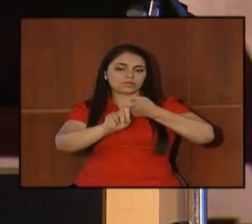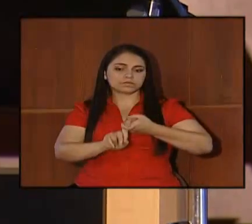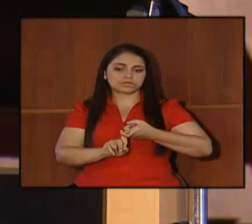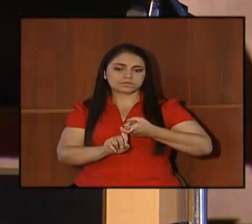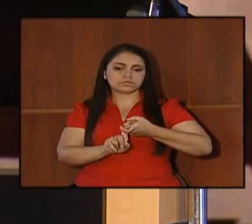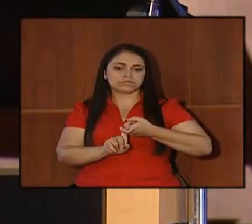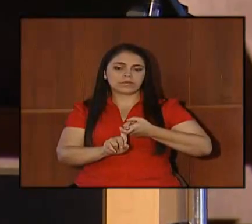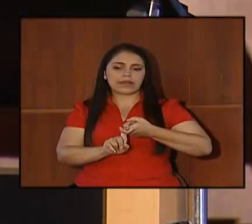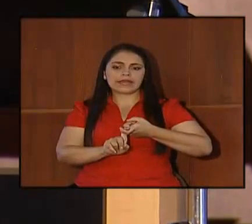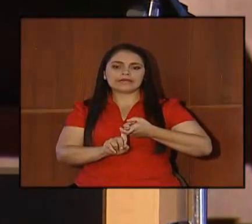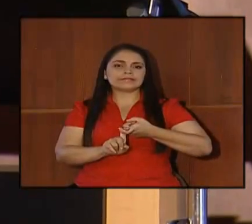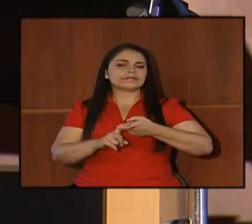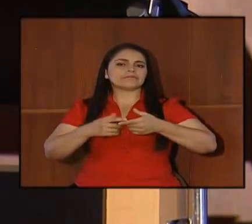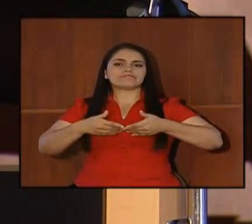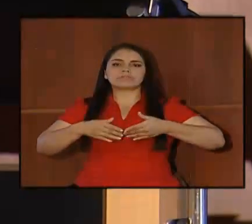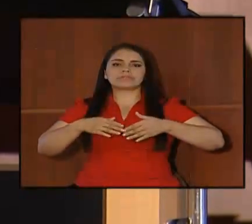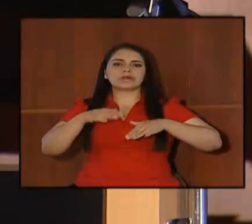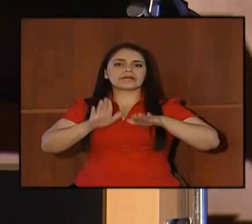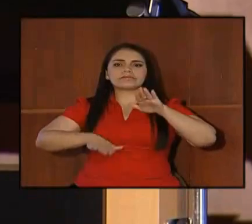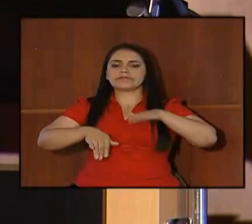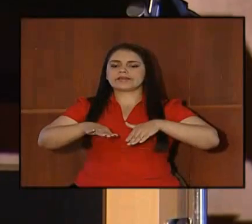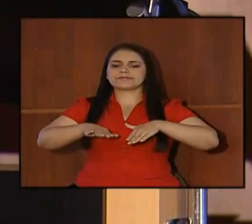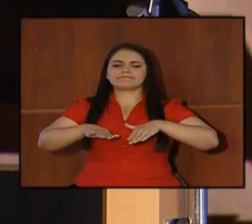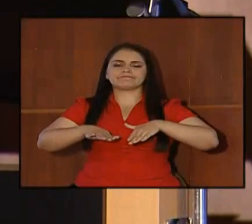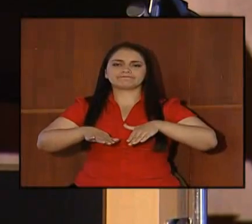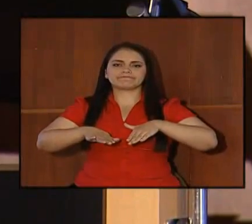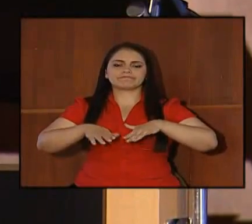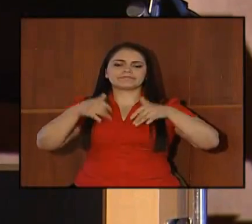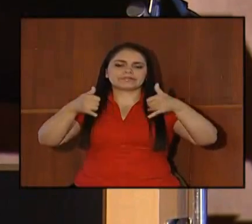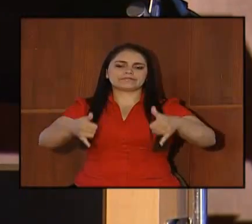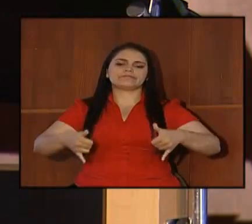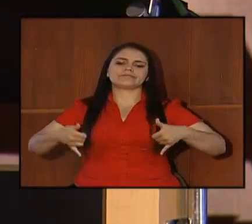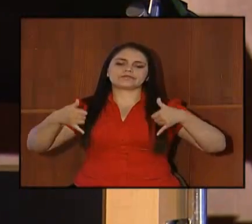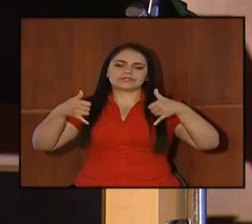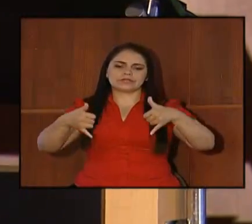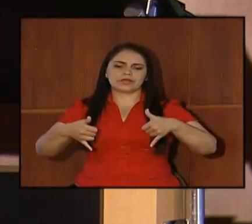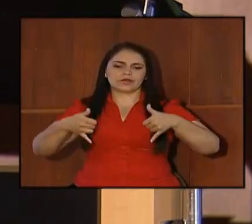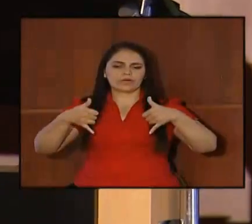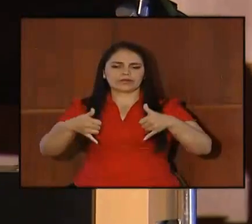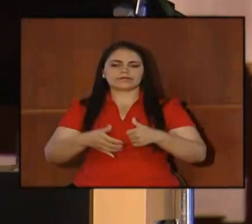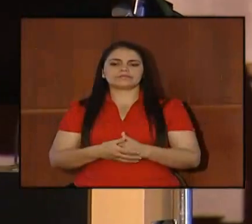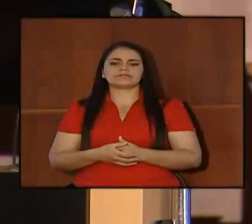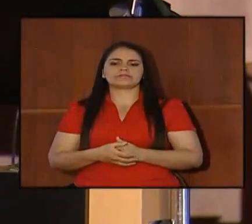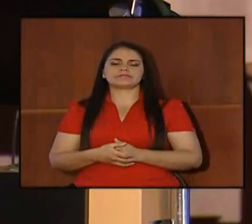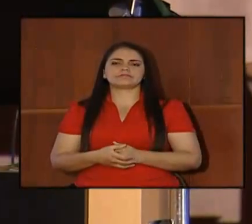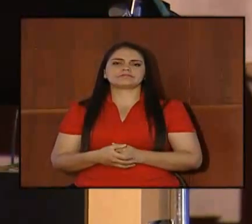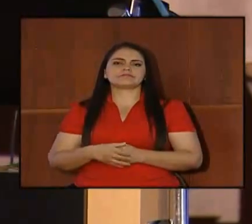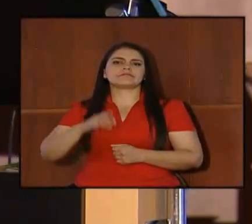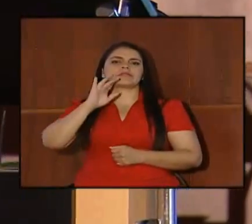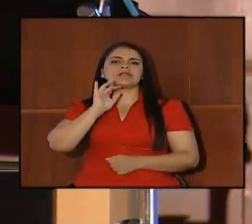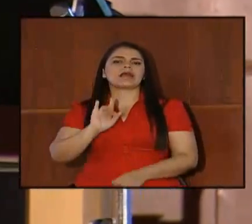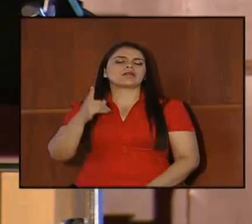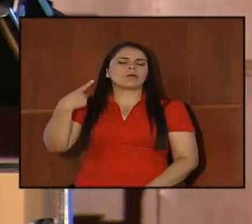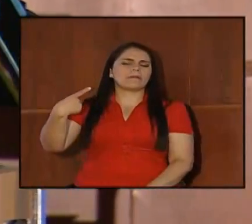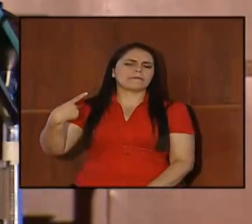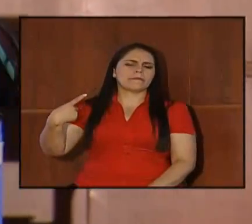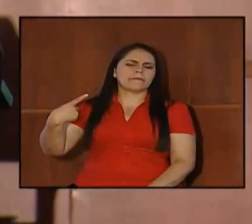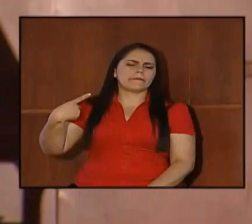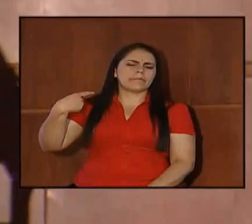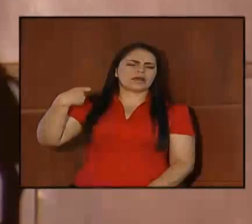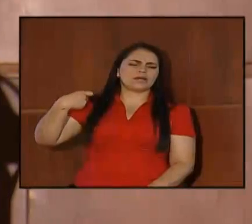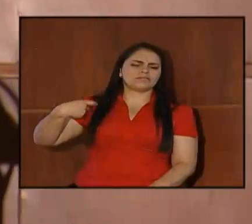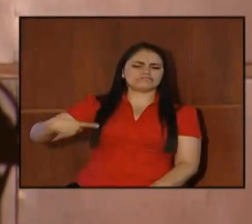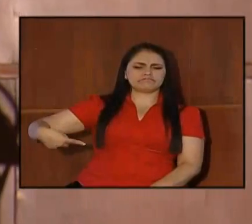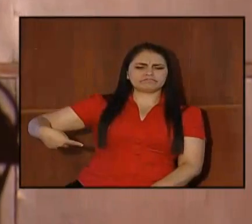mueven de ahí hacia abajo. Entonces, supongamos que hubo una herida por bala y pegó la